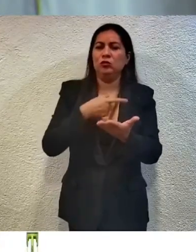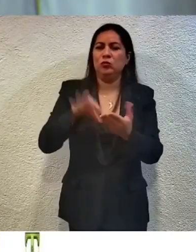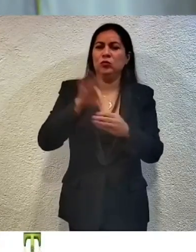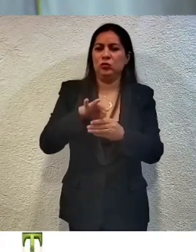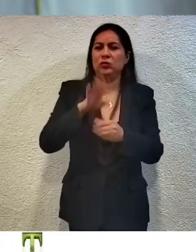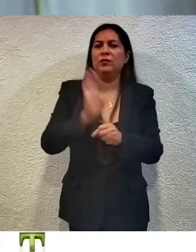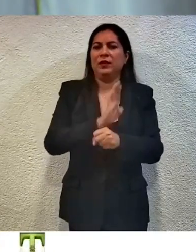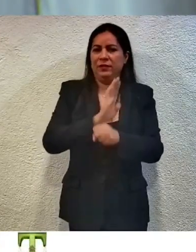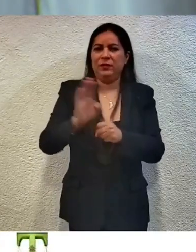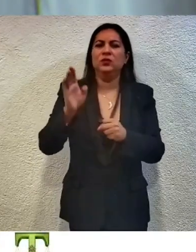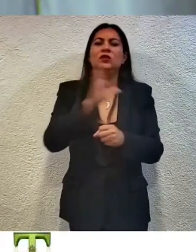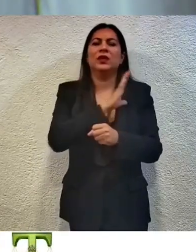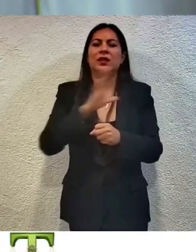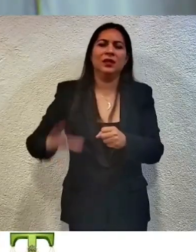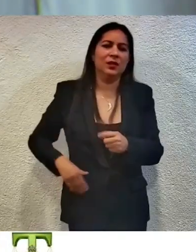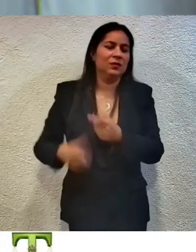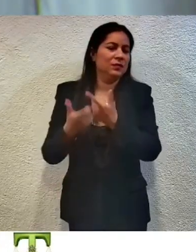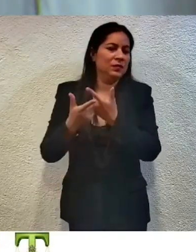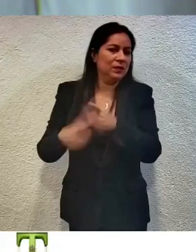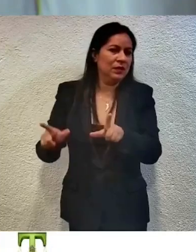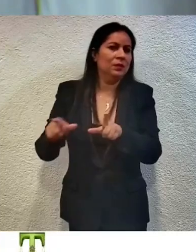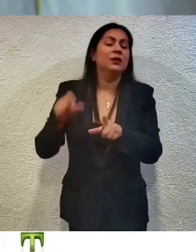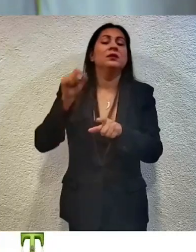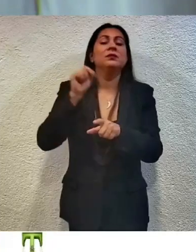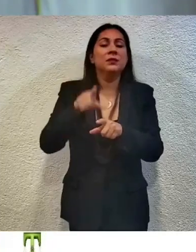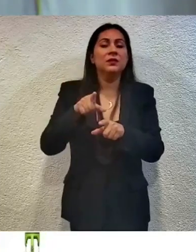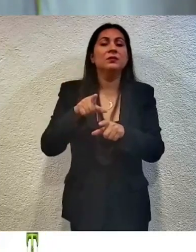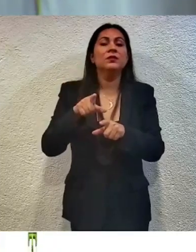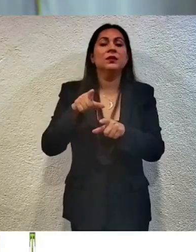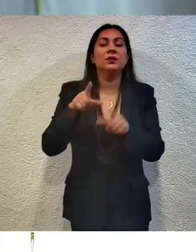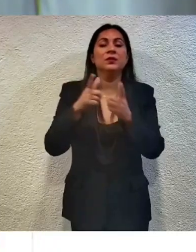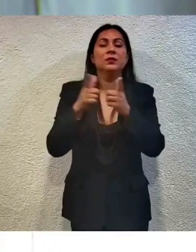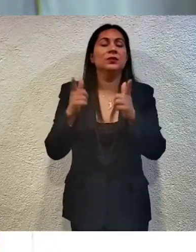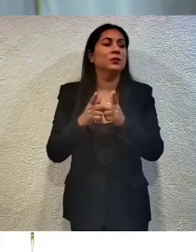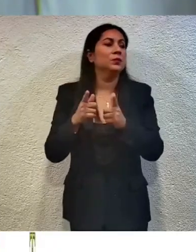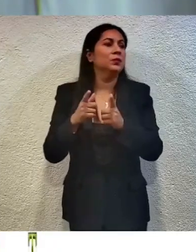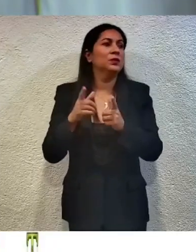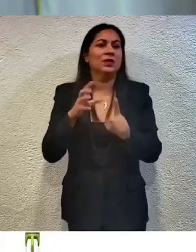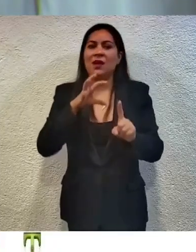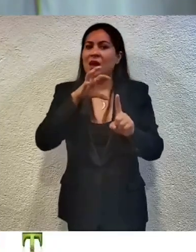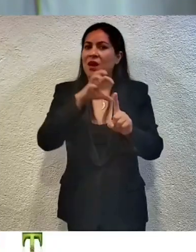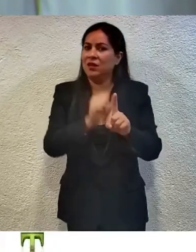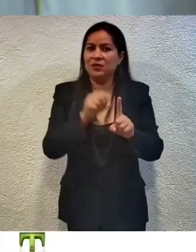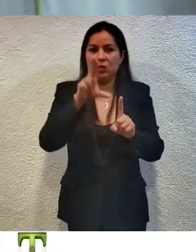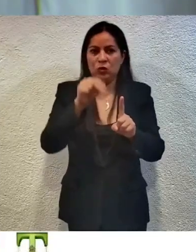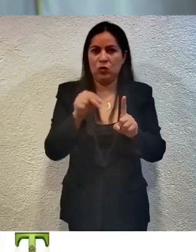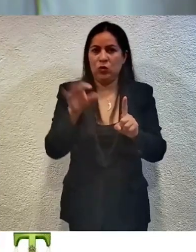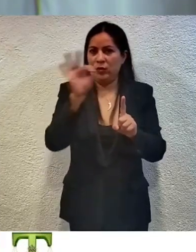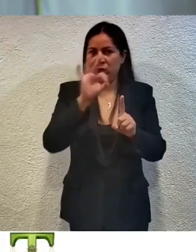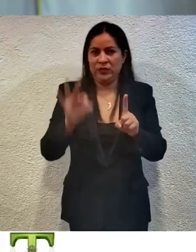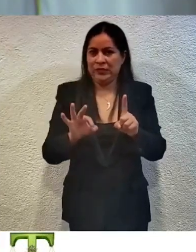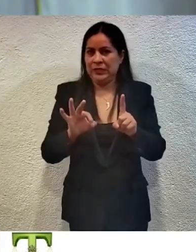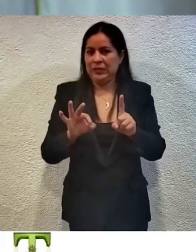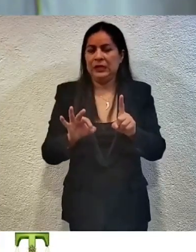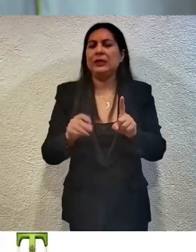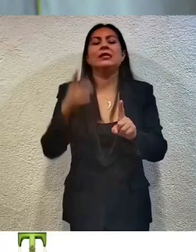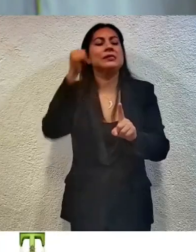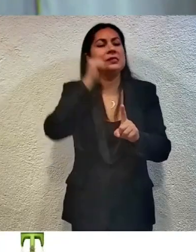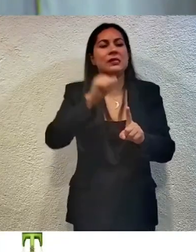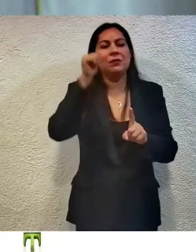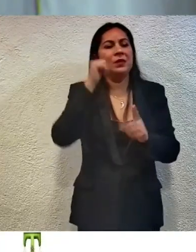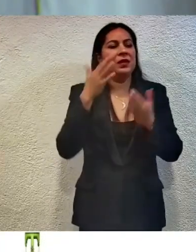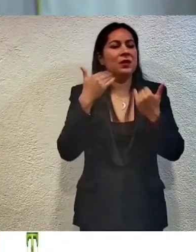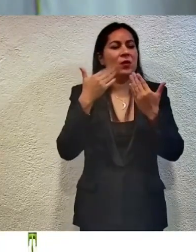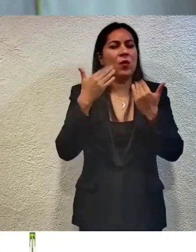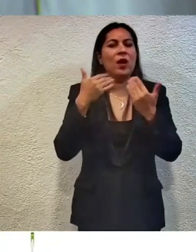de candidatos independientes y la de los partidos que no alcanzaron el umbral, siempre que no